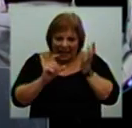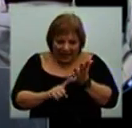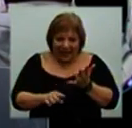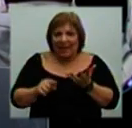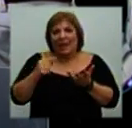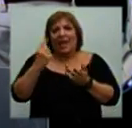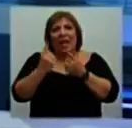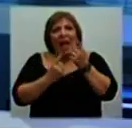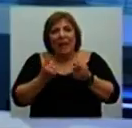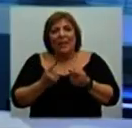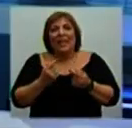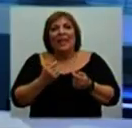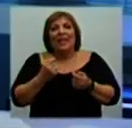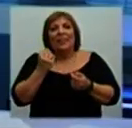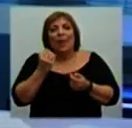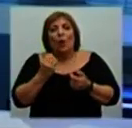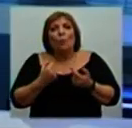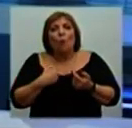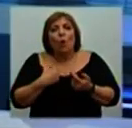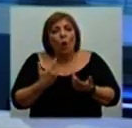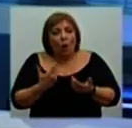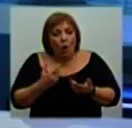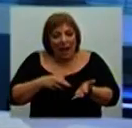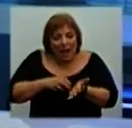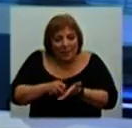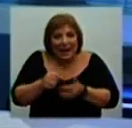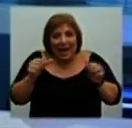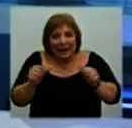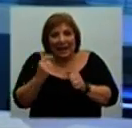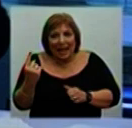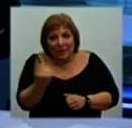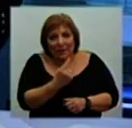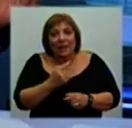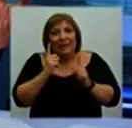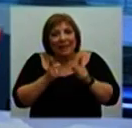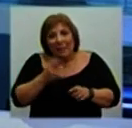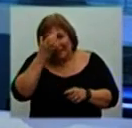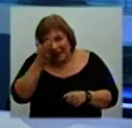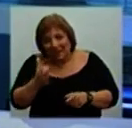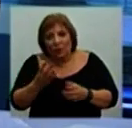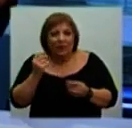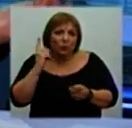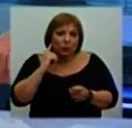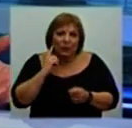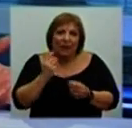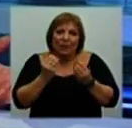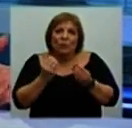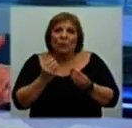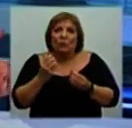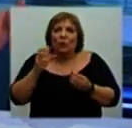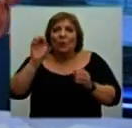cuestiones conductuales y también por ahí a veces se cuestiona des el punto de vista técnico se han escuchado cuestionamientos a los